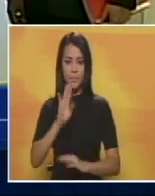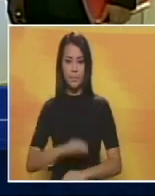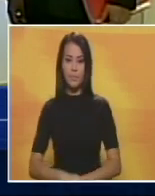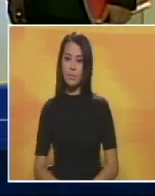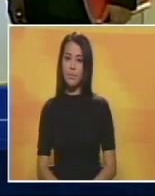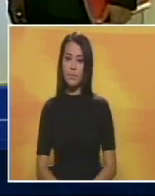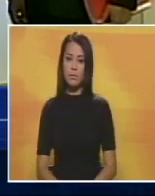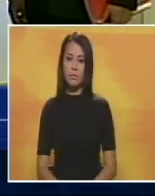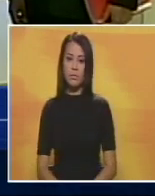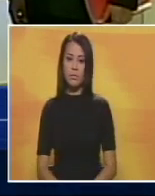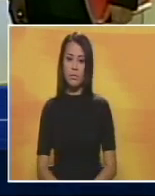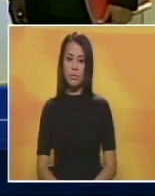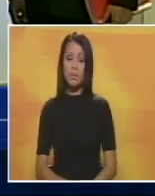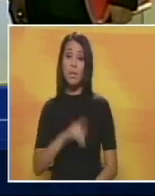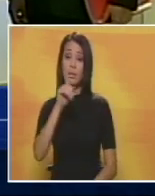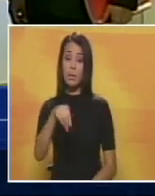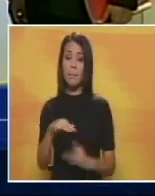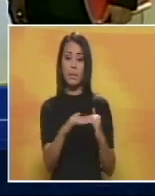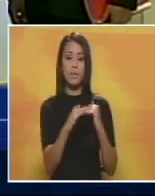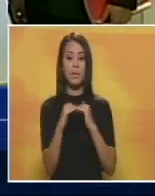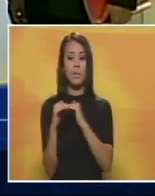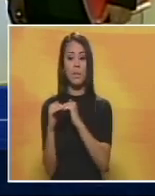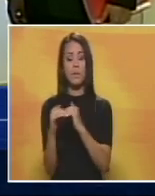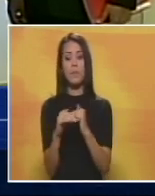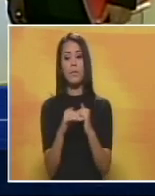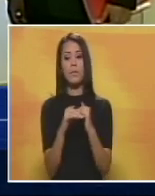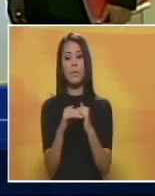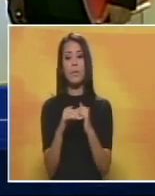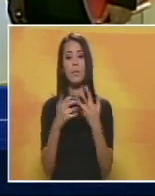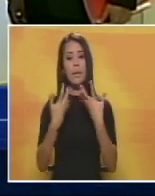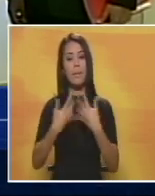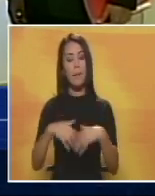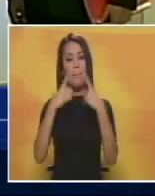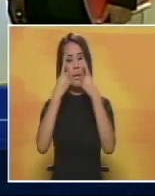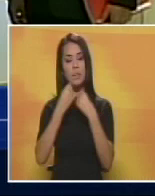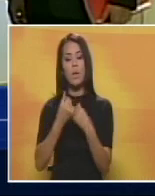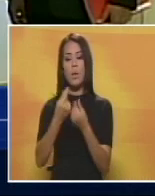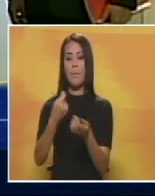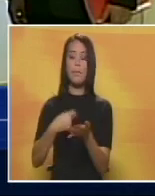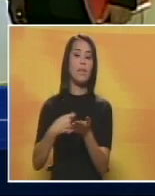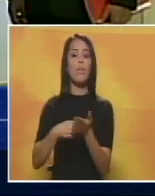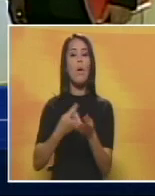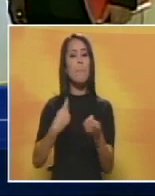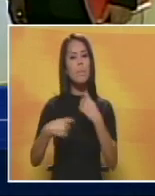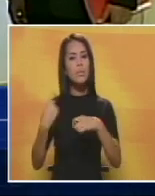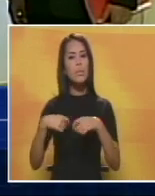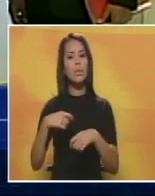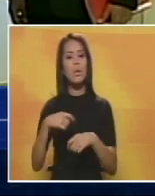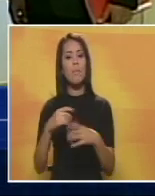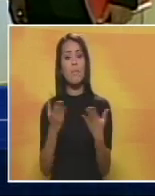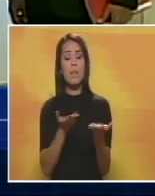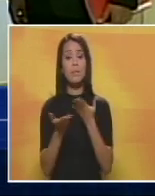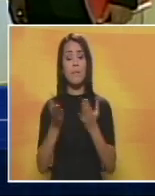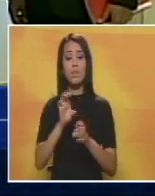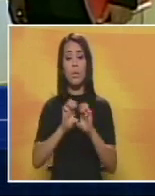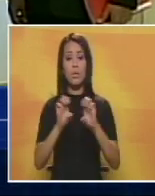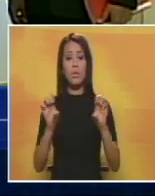la posibilidad también, el equilibrio de que estos prestadores privados del servicio educativo puedan